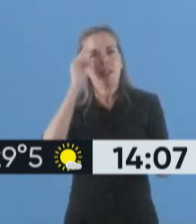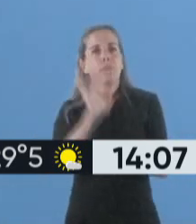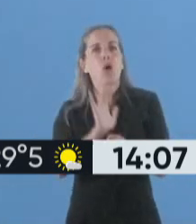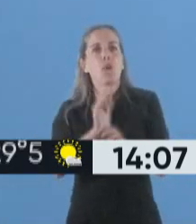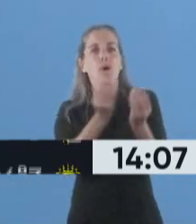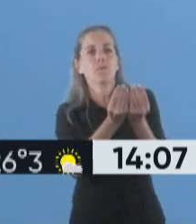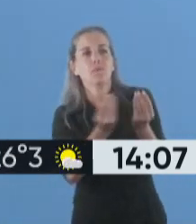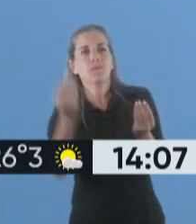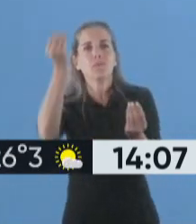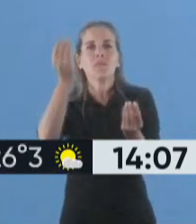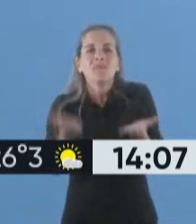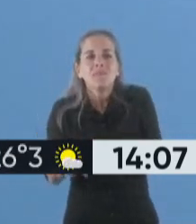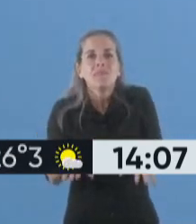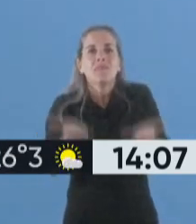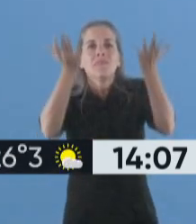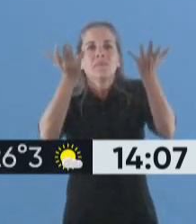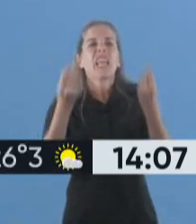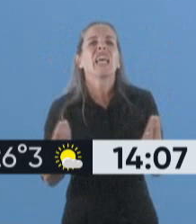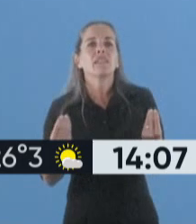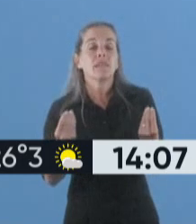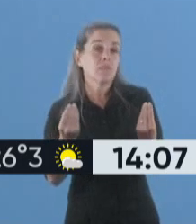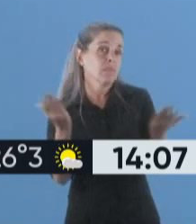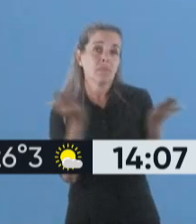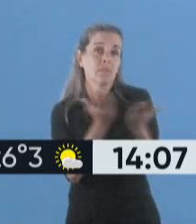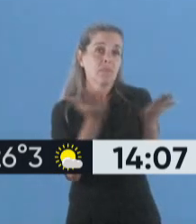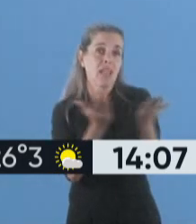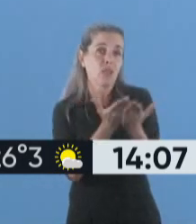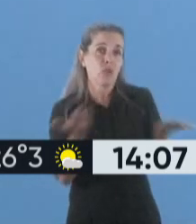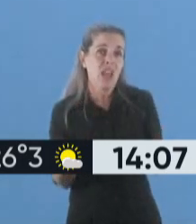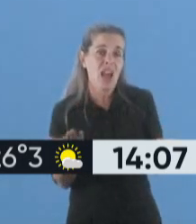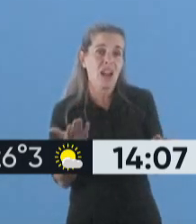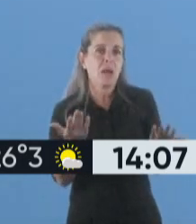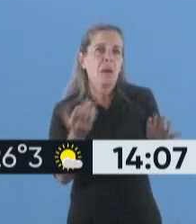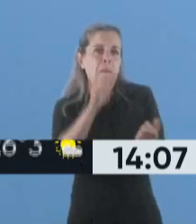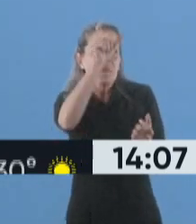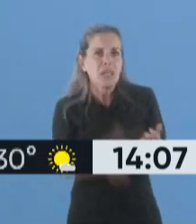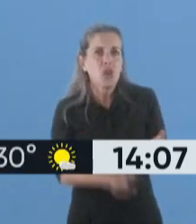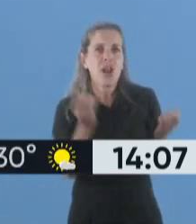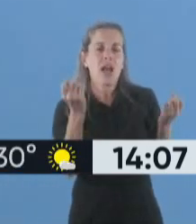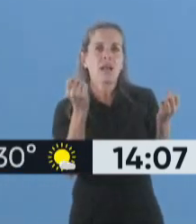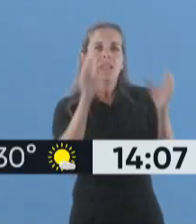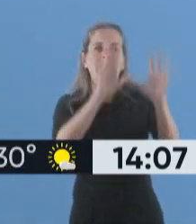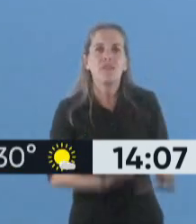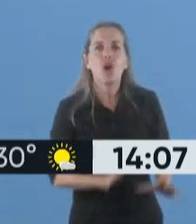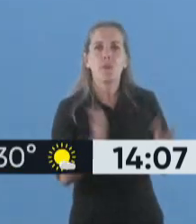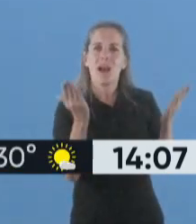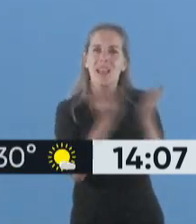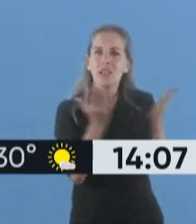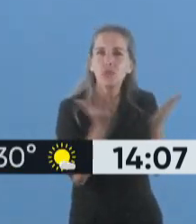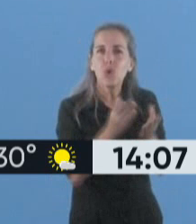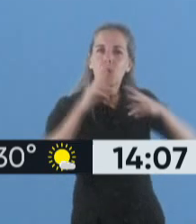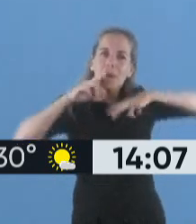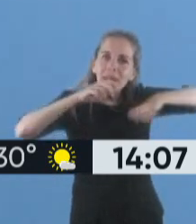socialmente, ¿de qué estamos hablando? De estudiar. ¿Quién puede ascender socialmente? El que estudia, el que accede al